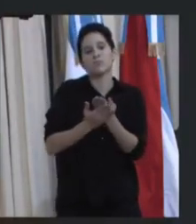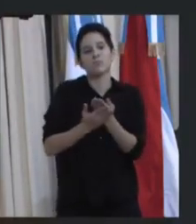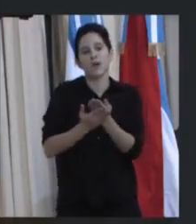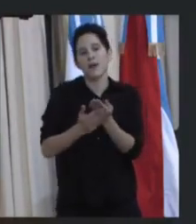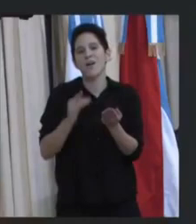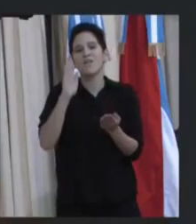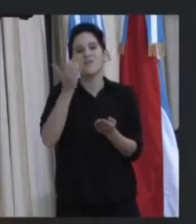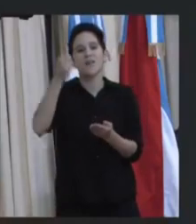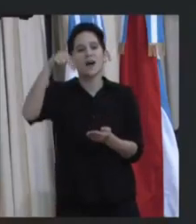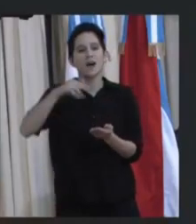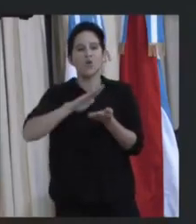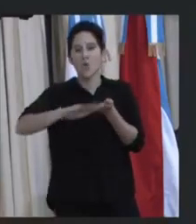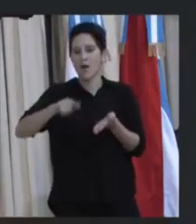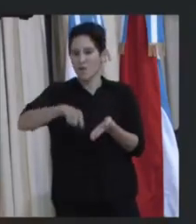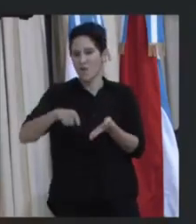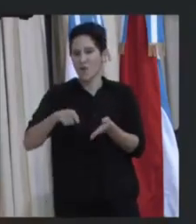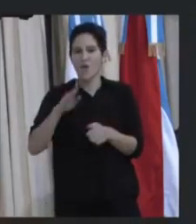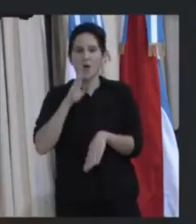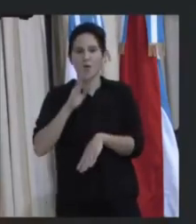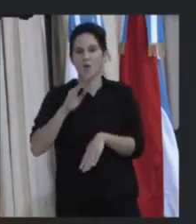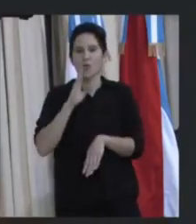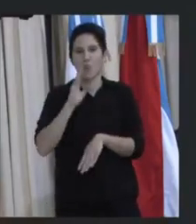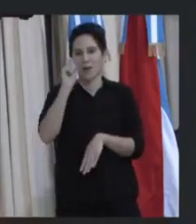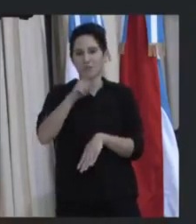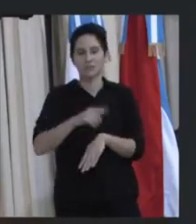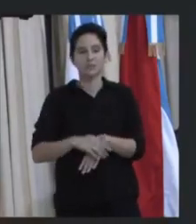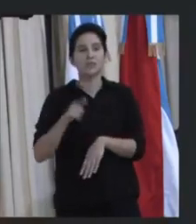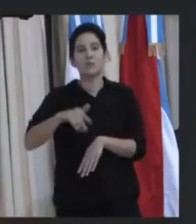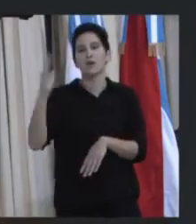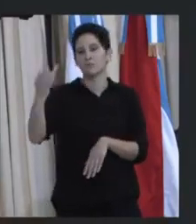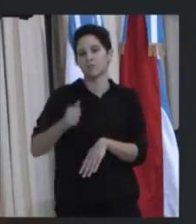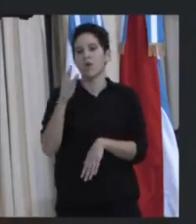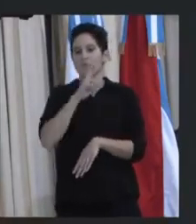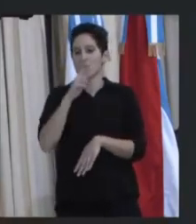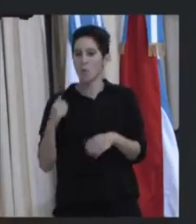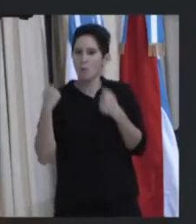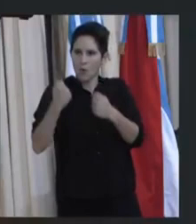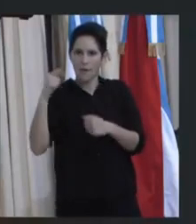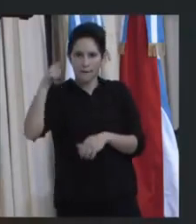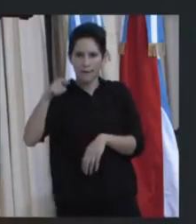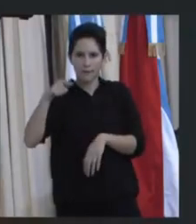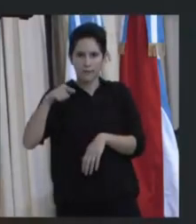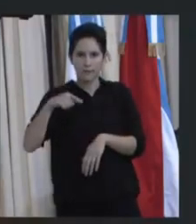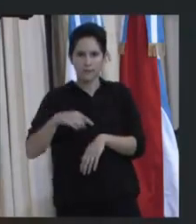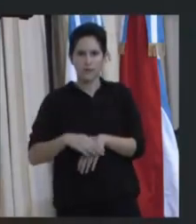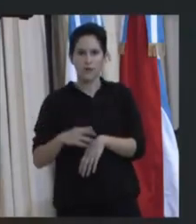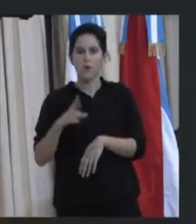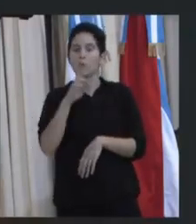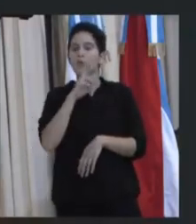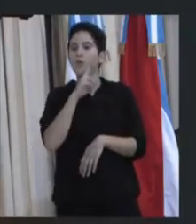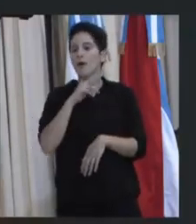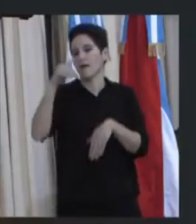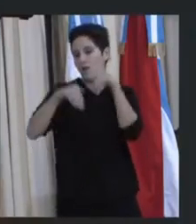Las vanguardias europeas, y también va a tomar el feminismo del empoderarse y el feminismo de las